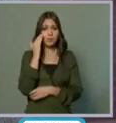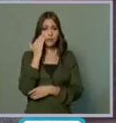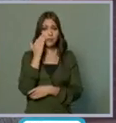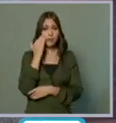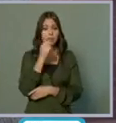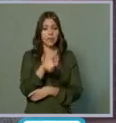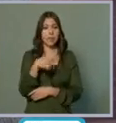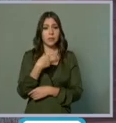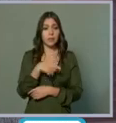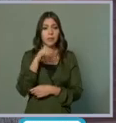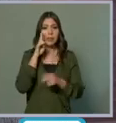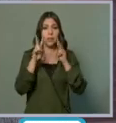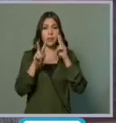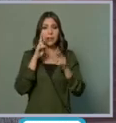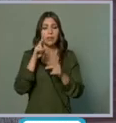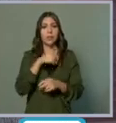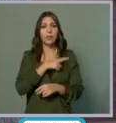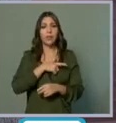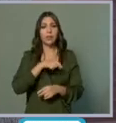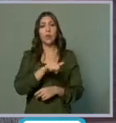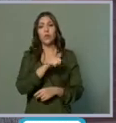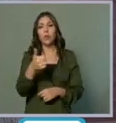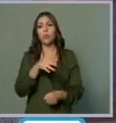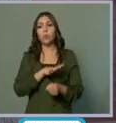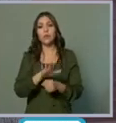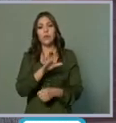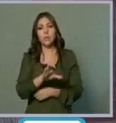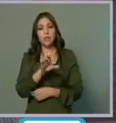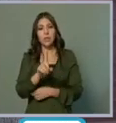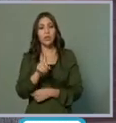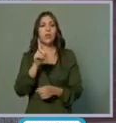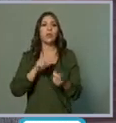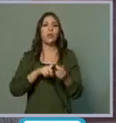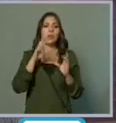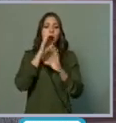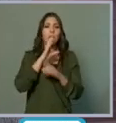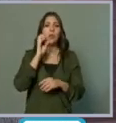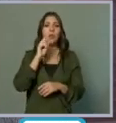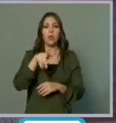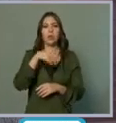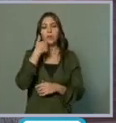que el público esté al pendiente si hay otro material discográfico, si hay algunas presentaciones o si quieren